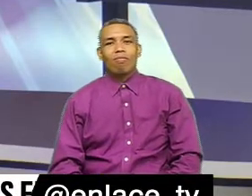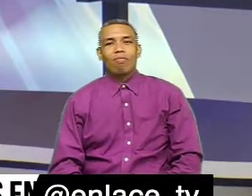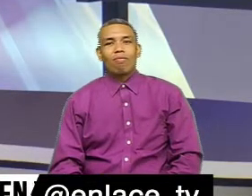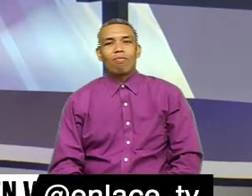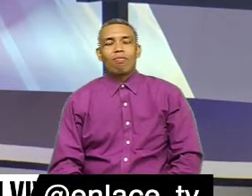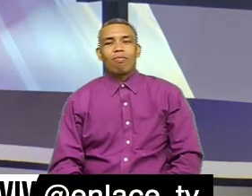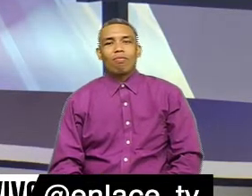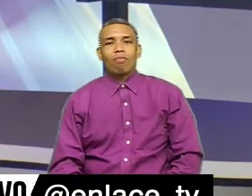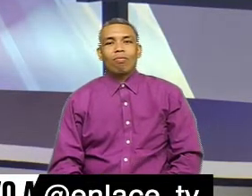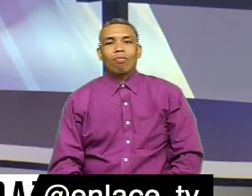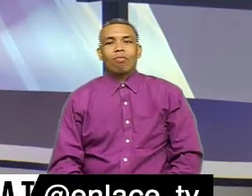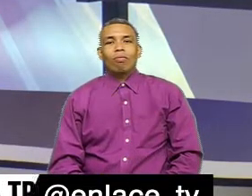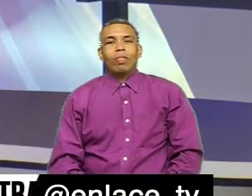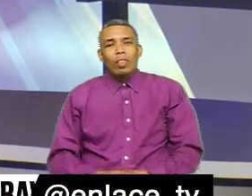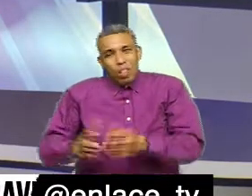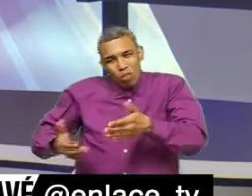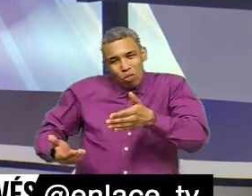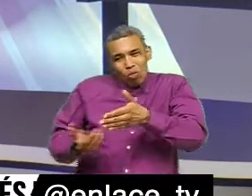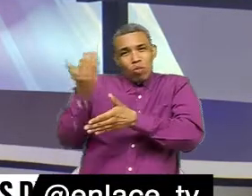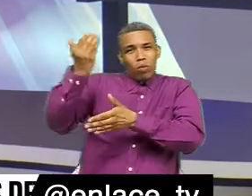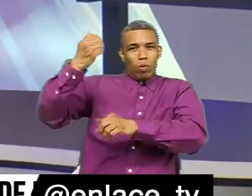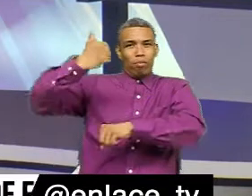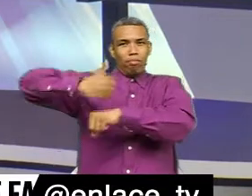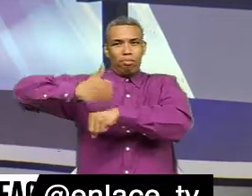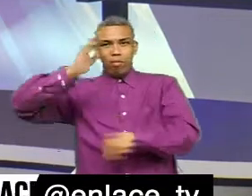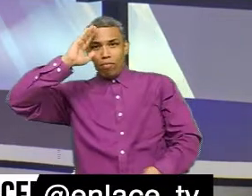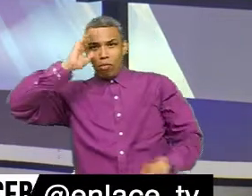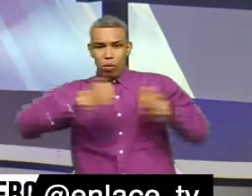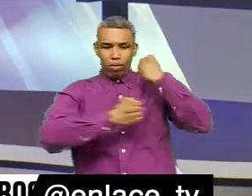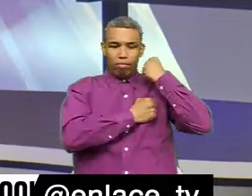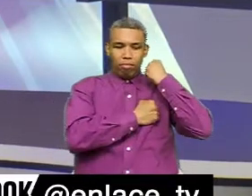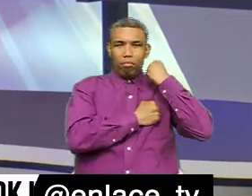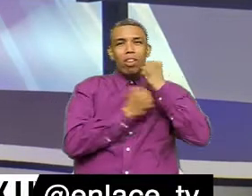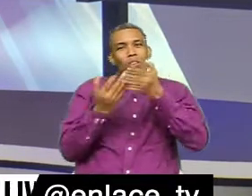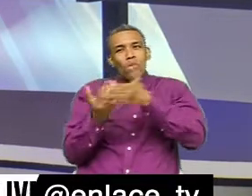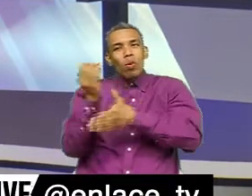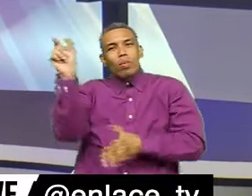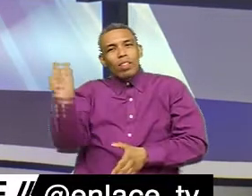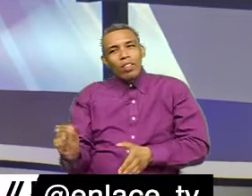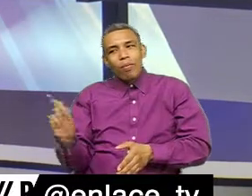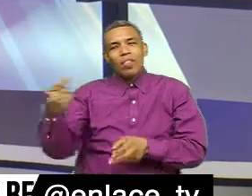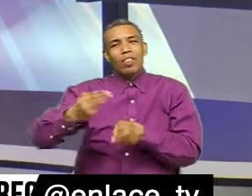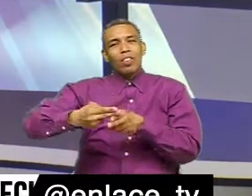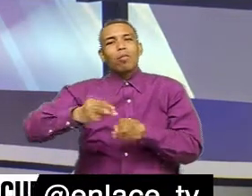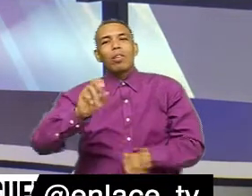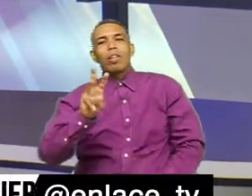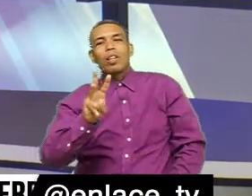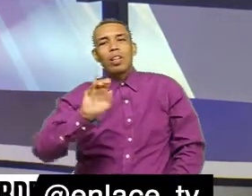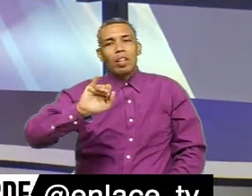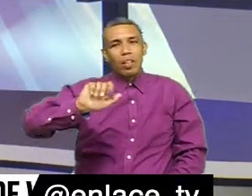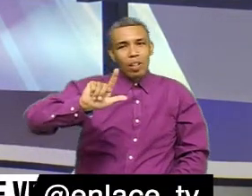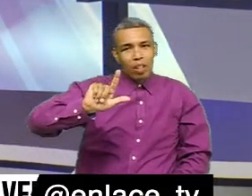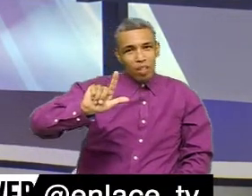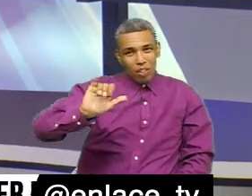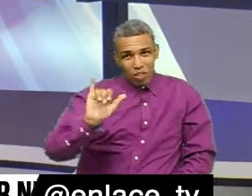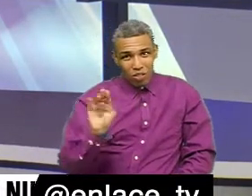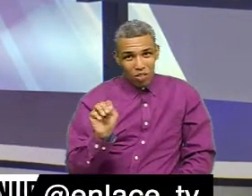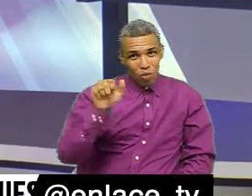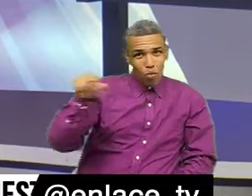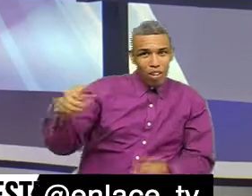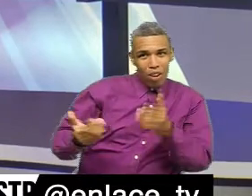Hay nuevo comandante del Distrito Militar número 34. Se trata del capitán William Alejandro Porras, quien reemplaza al mayor Nelson Alejandro